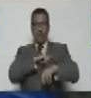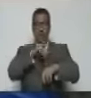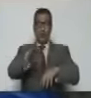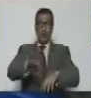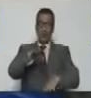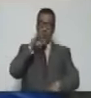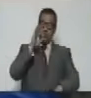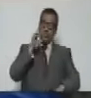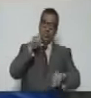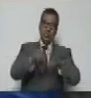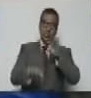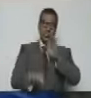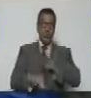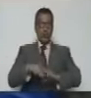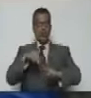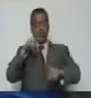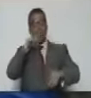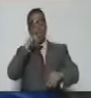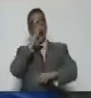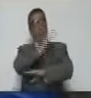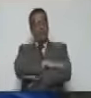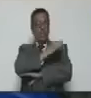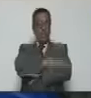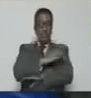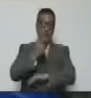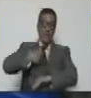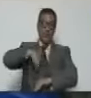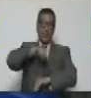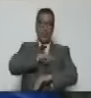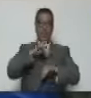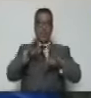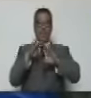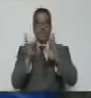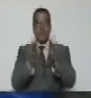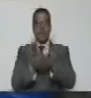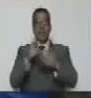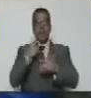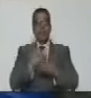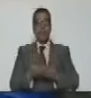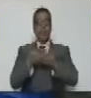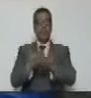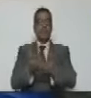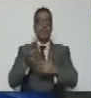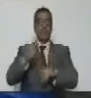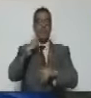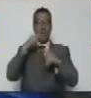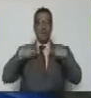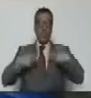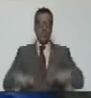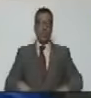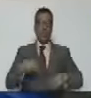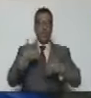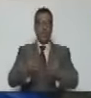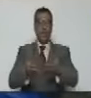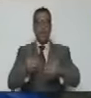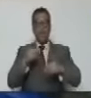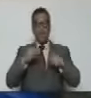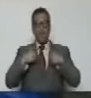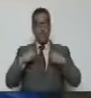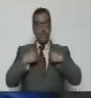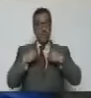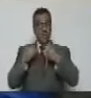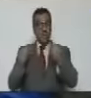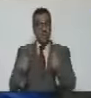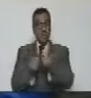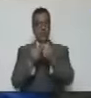consumo, revisemos nuestros patrones de comportamiento, porque nuestro planeta se lo merece y porque los seres humanos merecemos vivir en